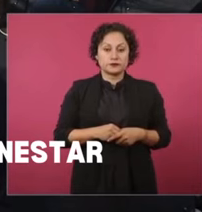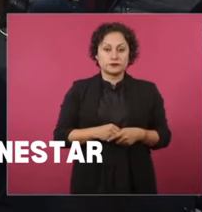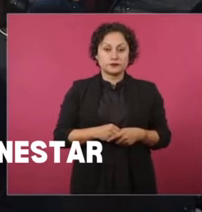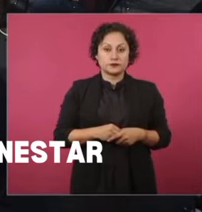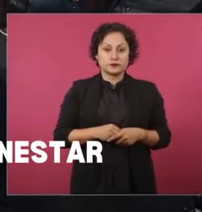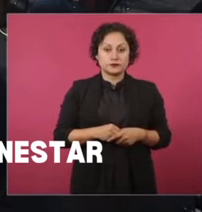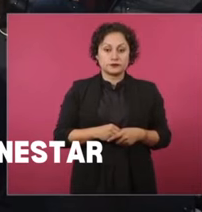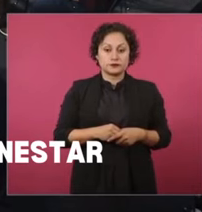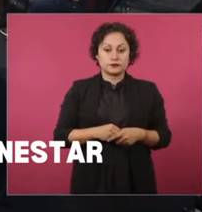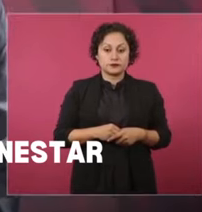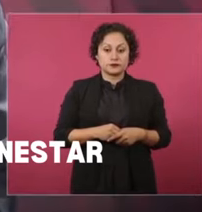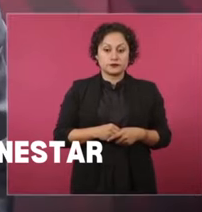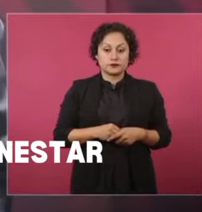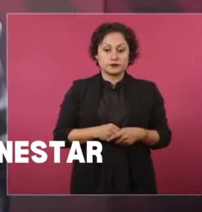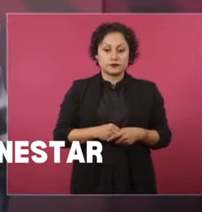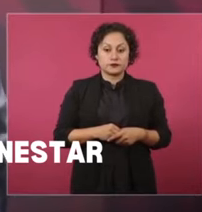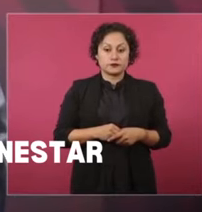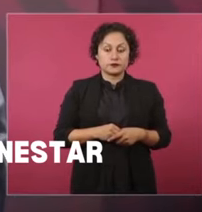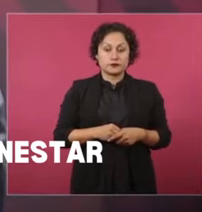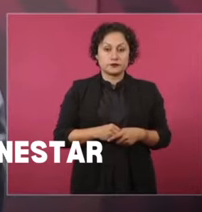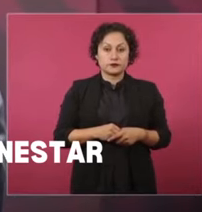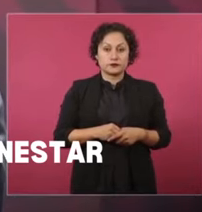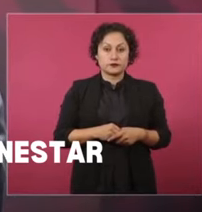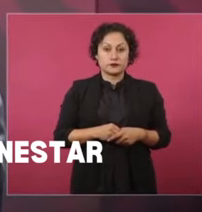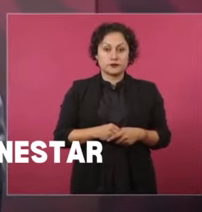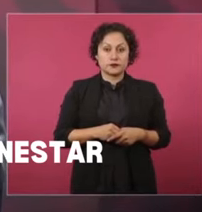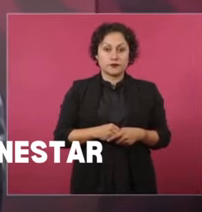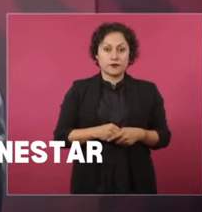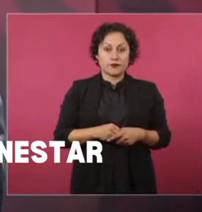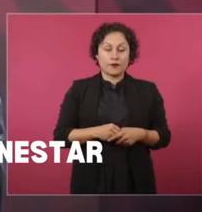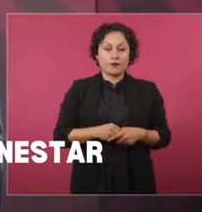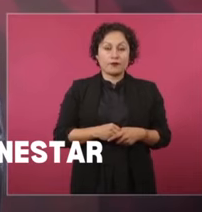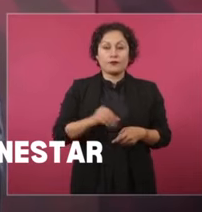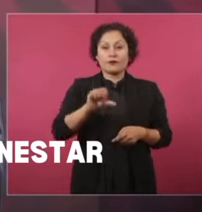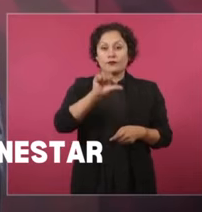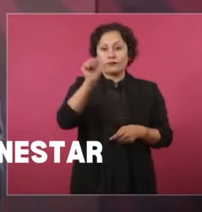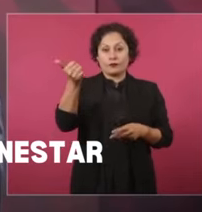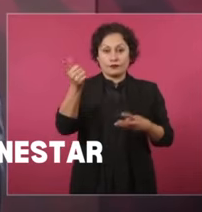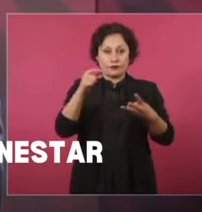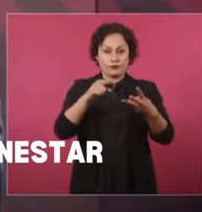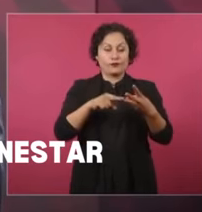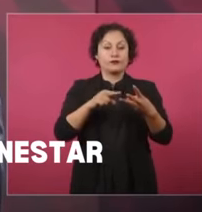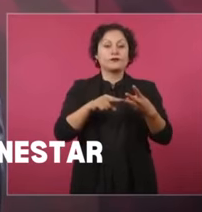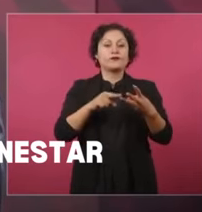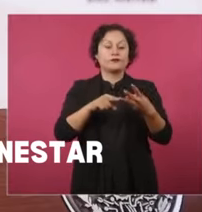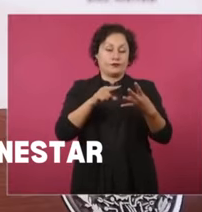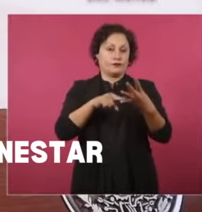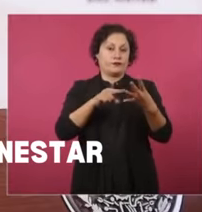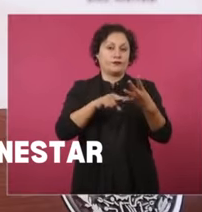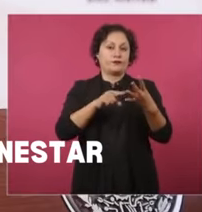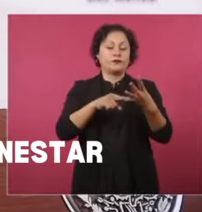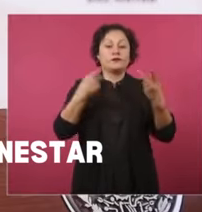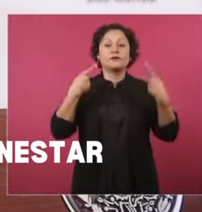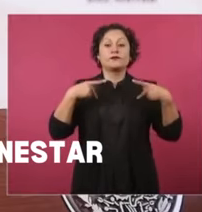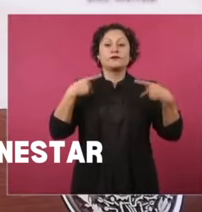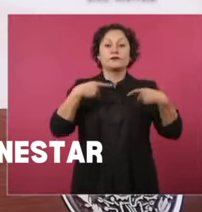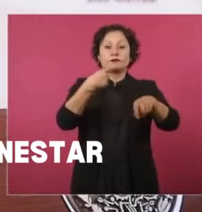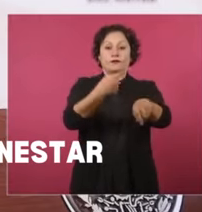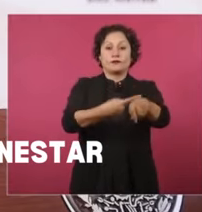cuarto, tiene que ver con enfermos de diabetes. Hemodiálisis